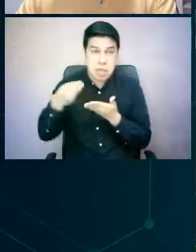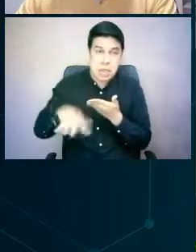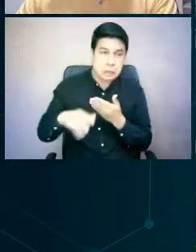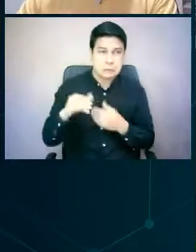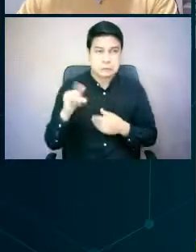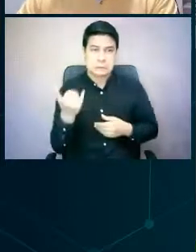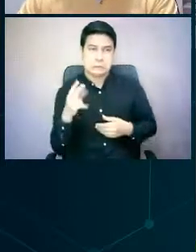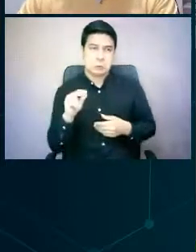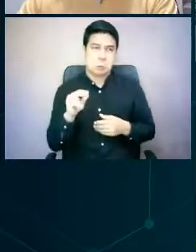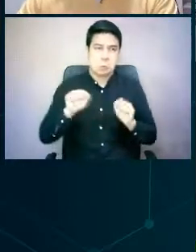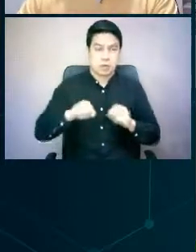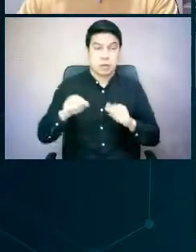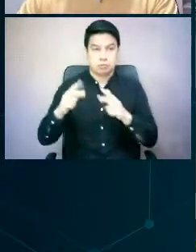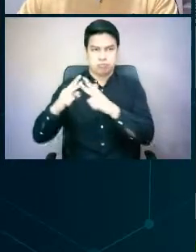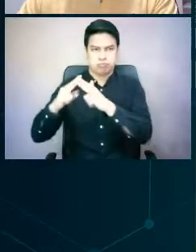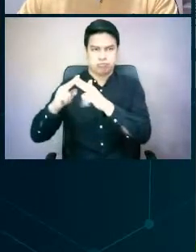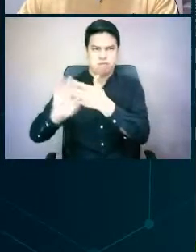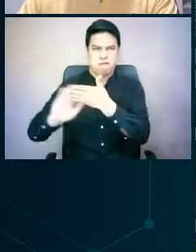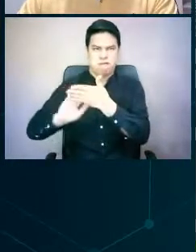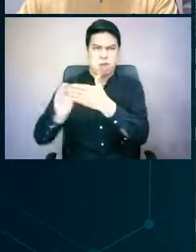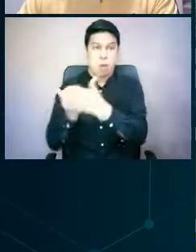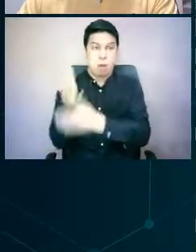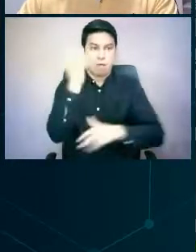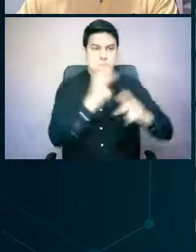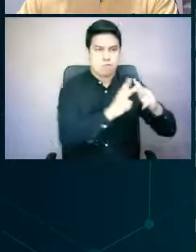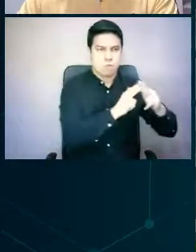de la modernización.